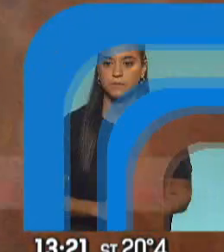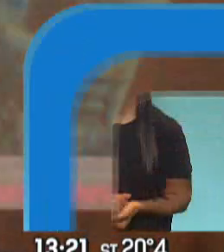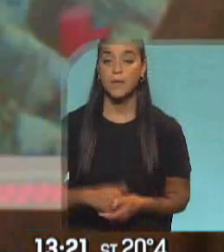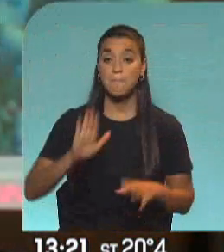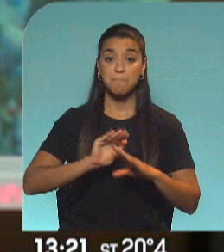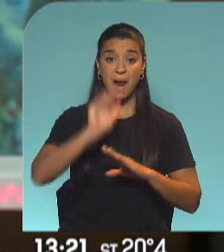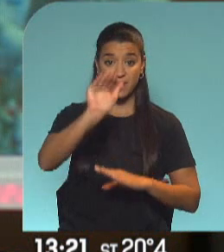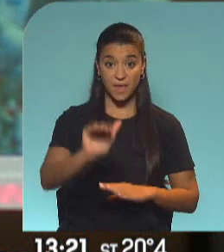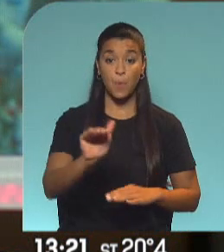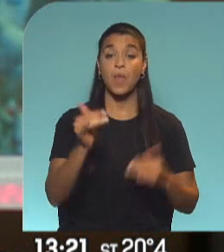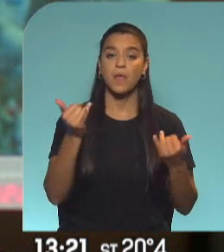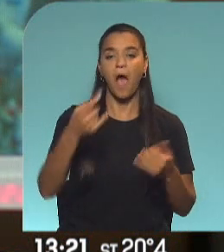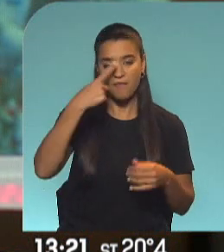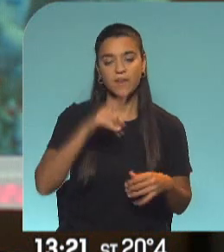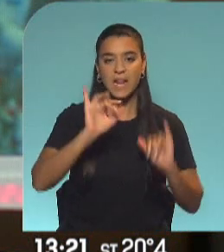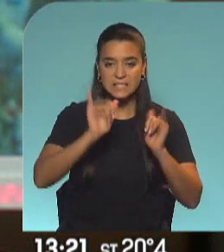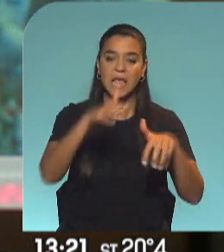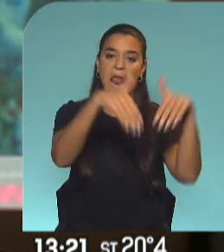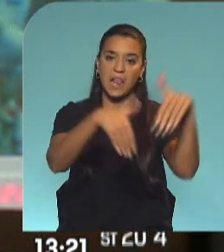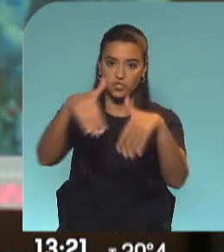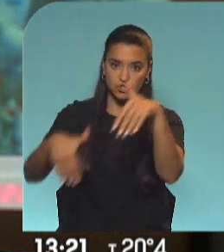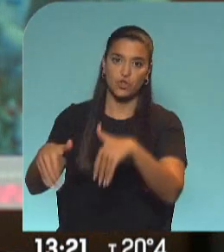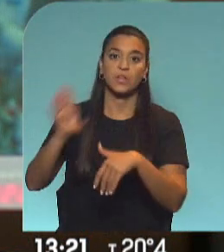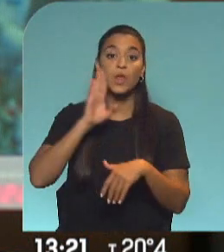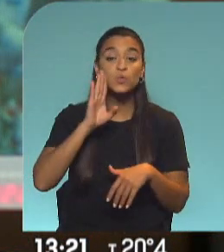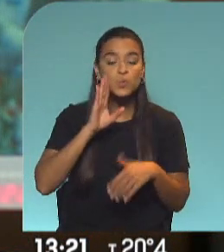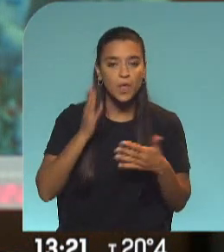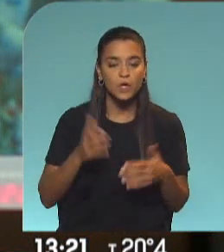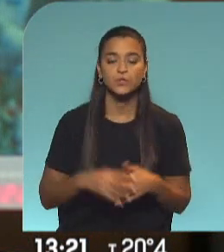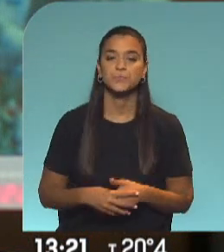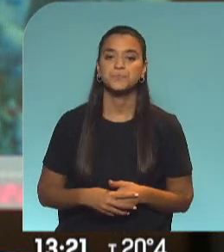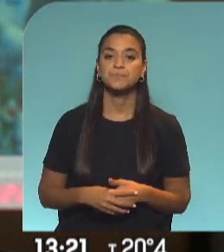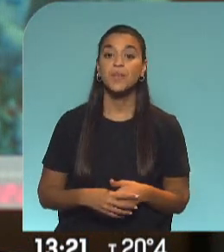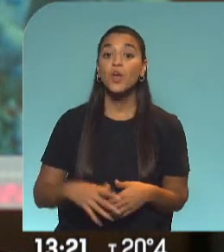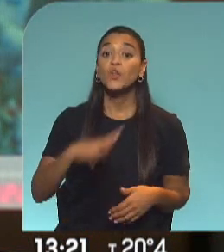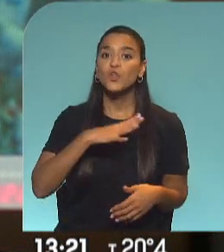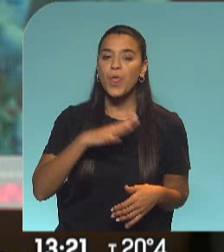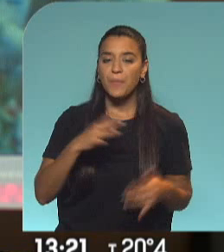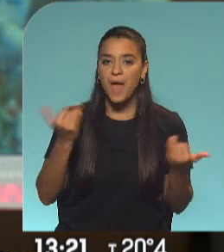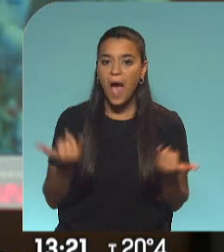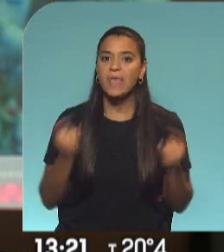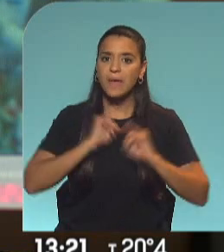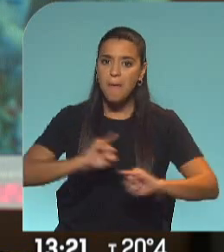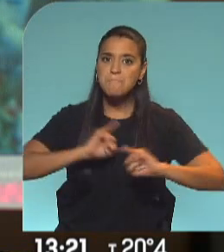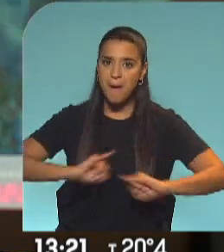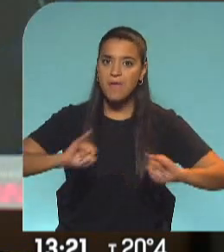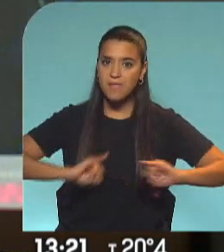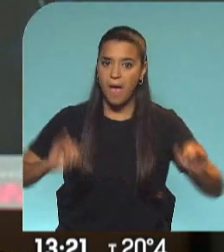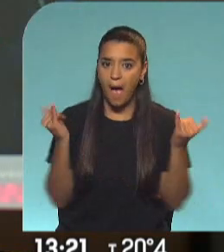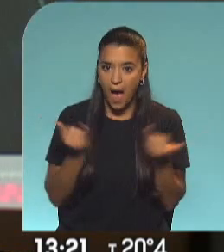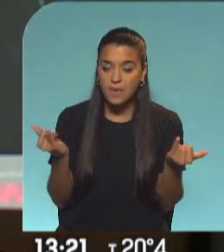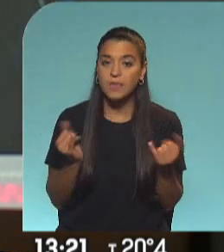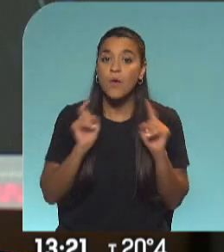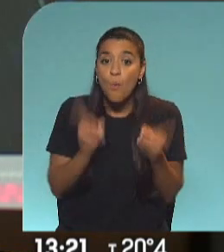Y el martes que viene tenemos finalmente las elecciones en los Estados Unidos, donde todavía tenemos actos de campaña en ese país, a